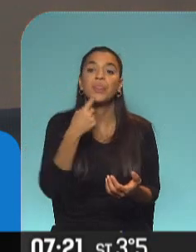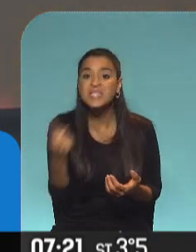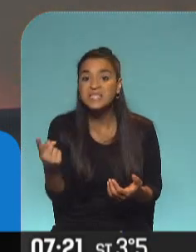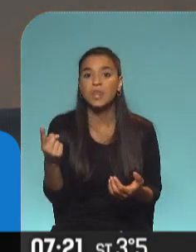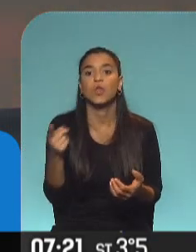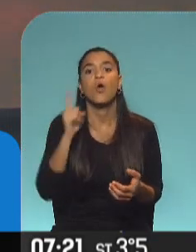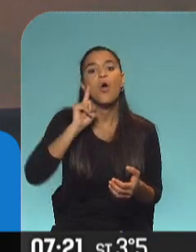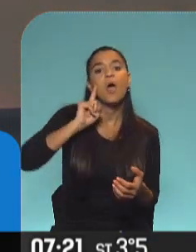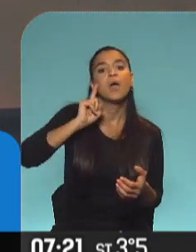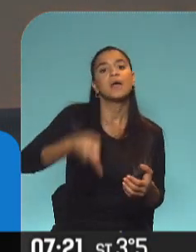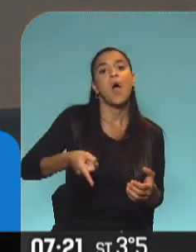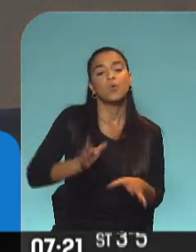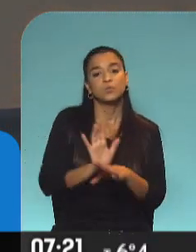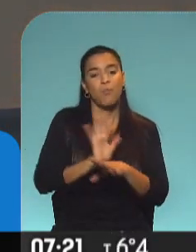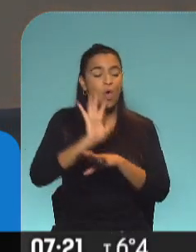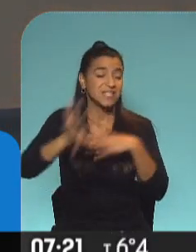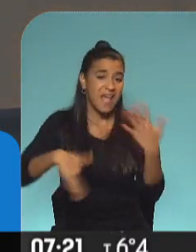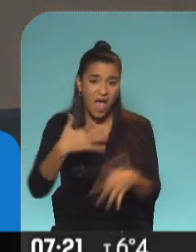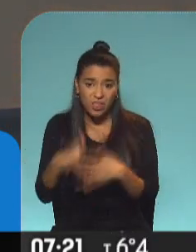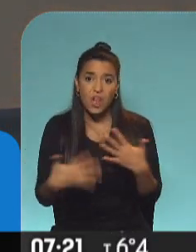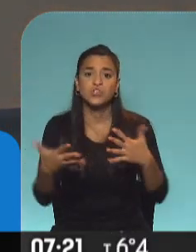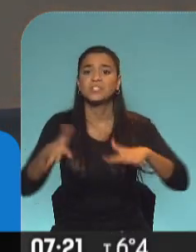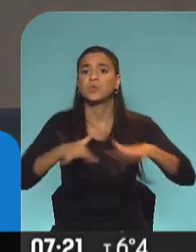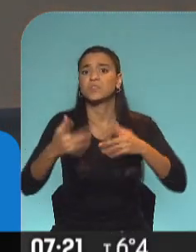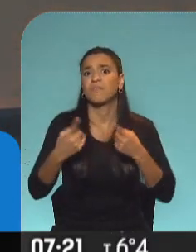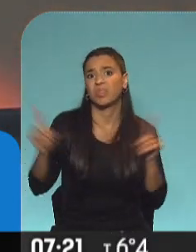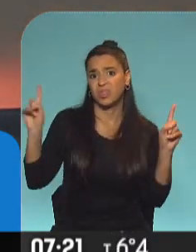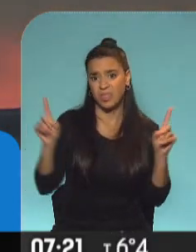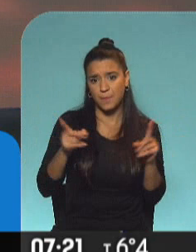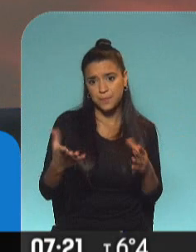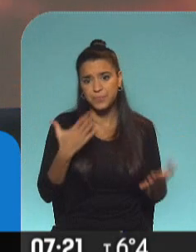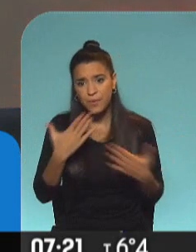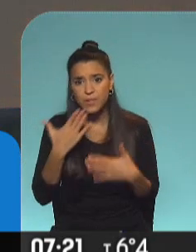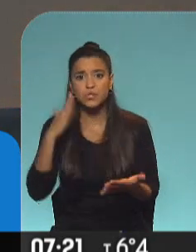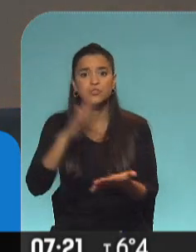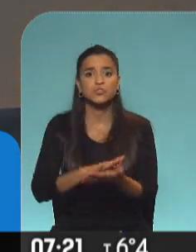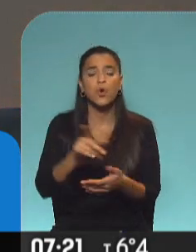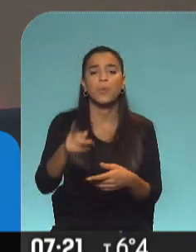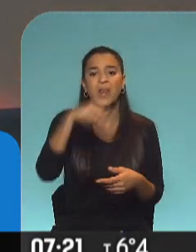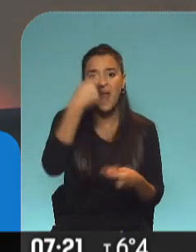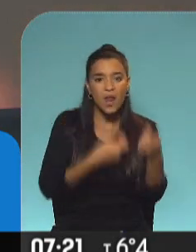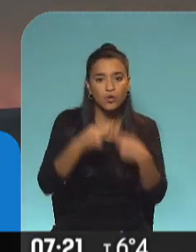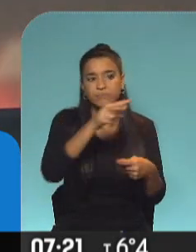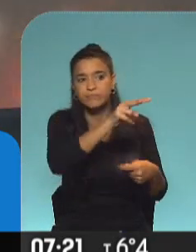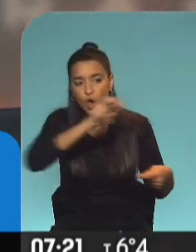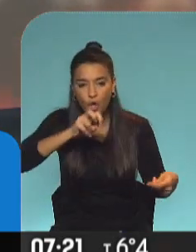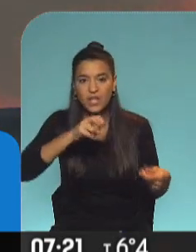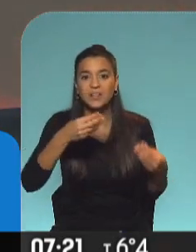a esta causa como un escándalo, una situación inédita, hablando de contratar narcotraficantes para